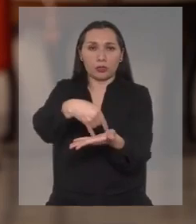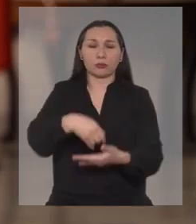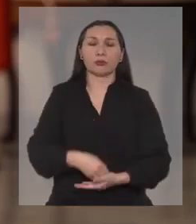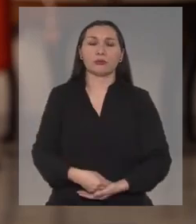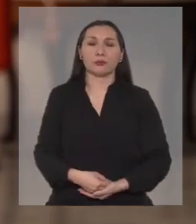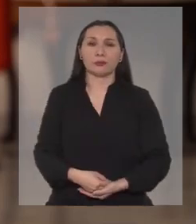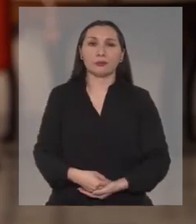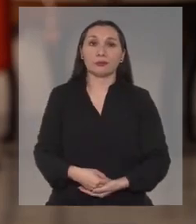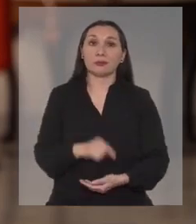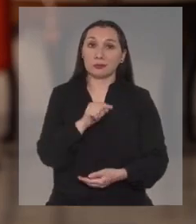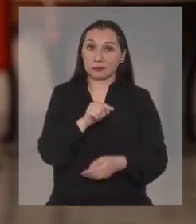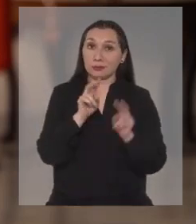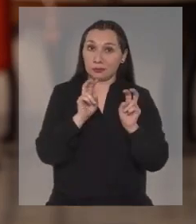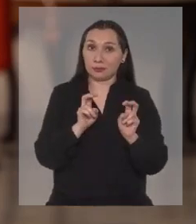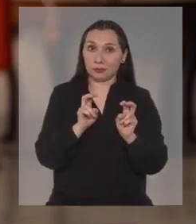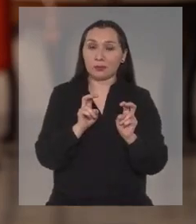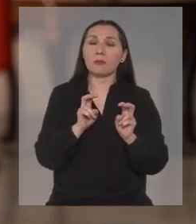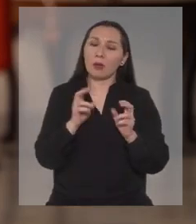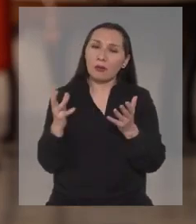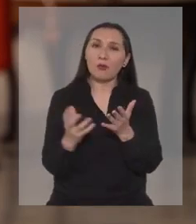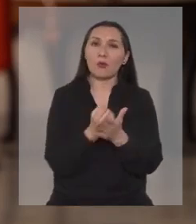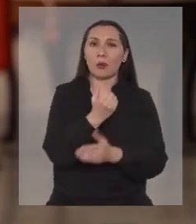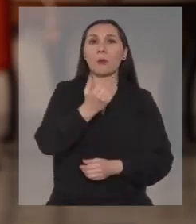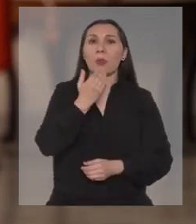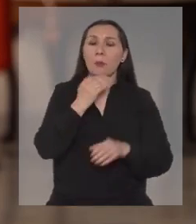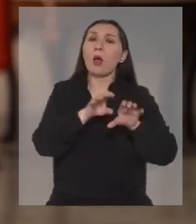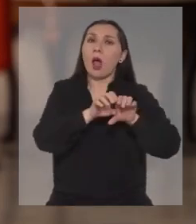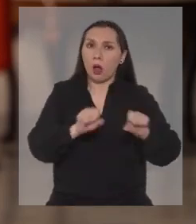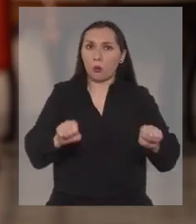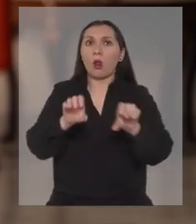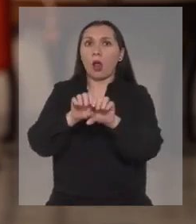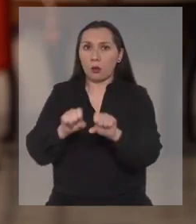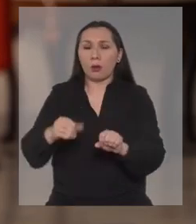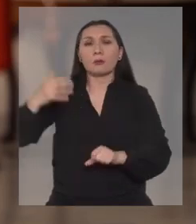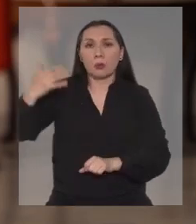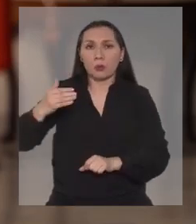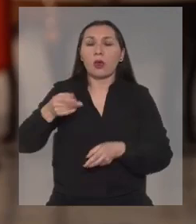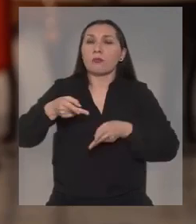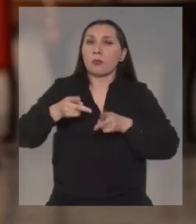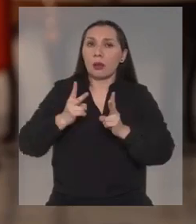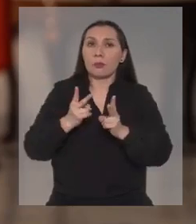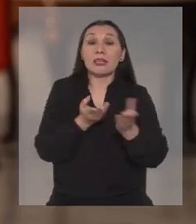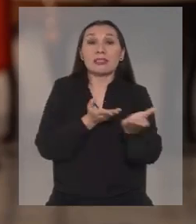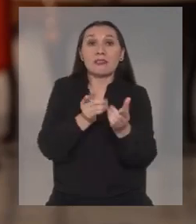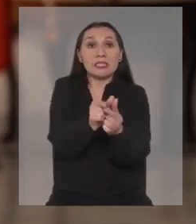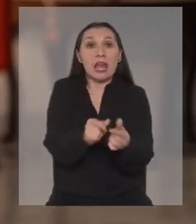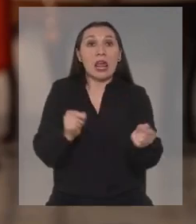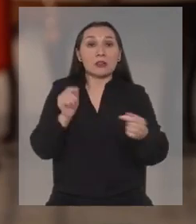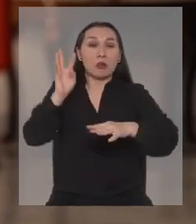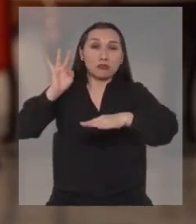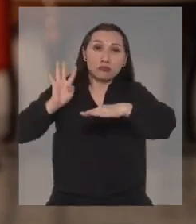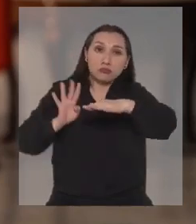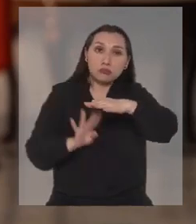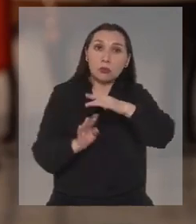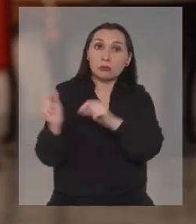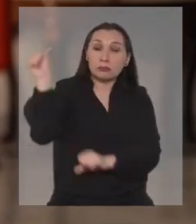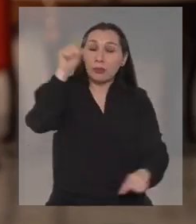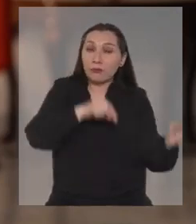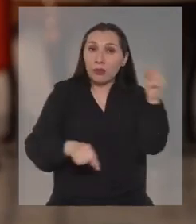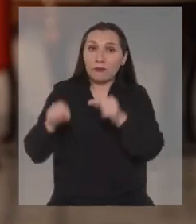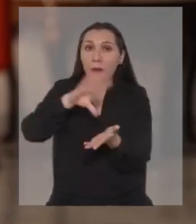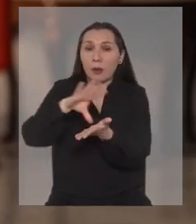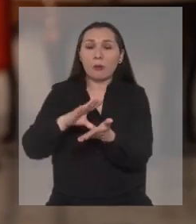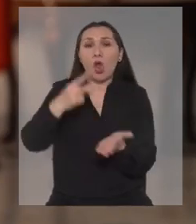Nacional junto a ello hemos alcanzado también acuerdos importantes que permitirán al servicio nacional de migraciones ejecutar